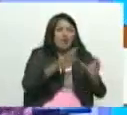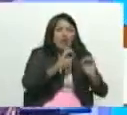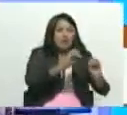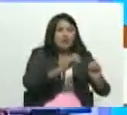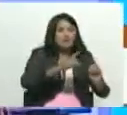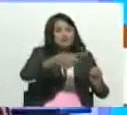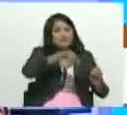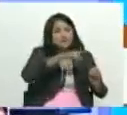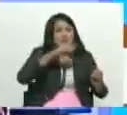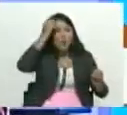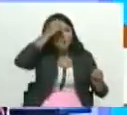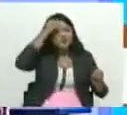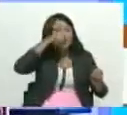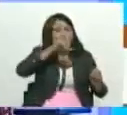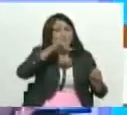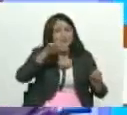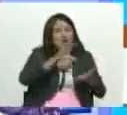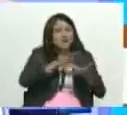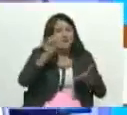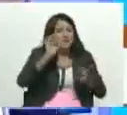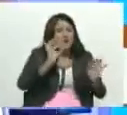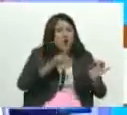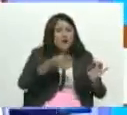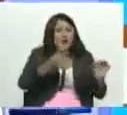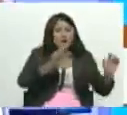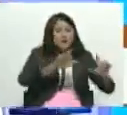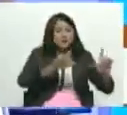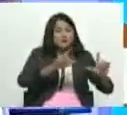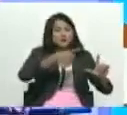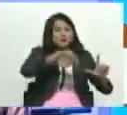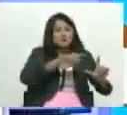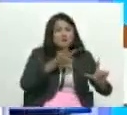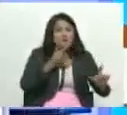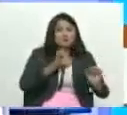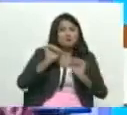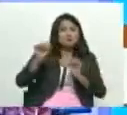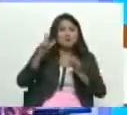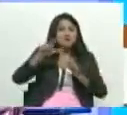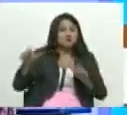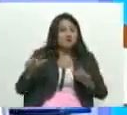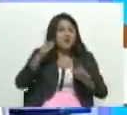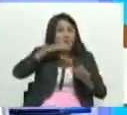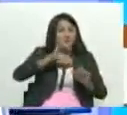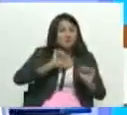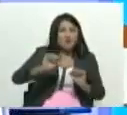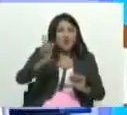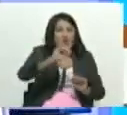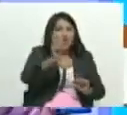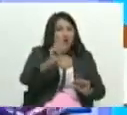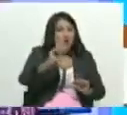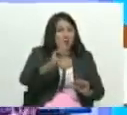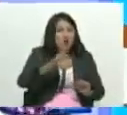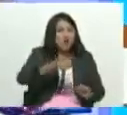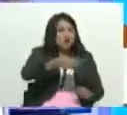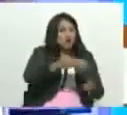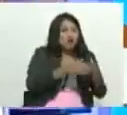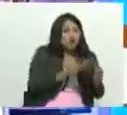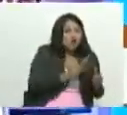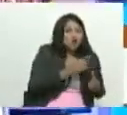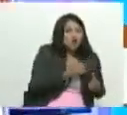capitalistas del medio capitalista es anti personas anti pueblo digamos el